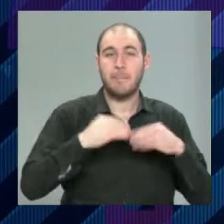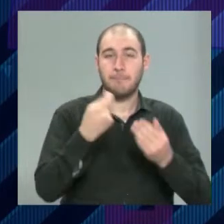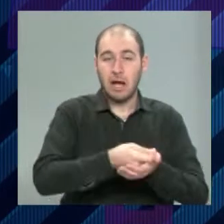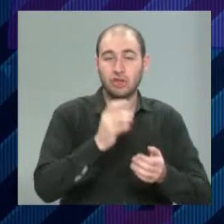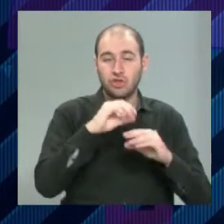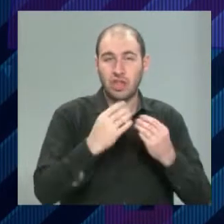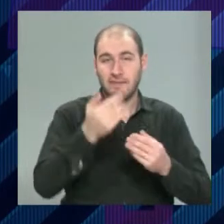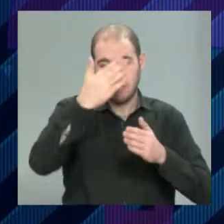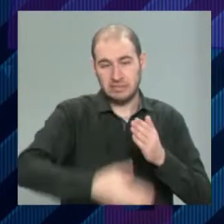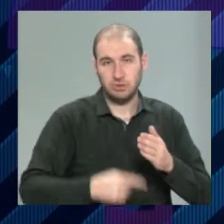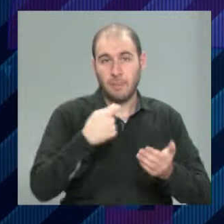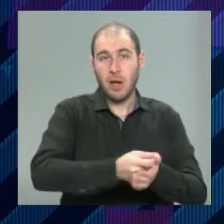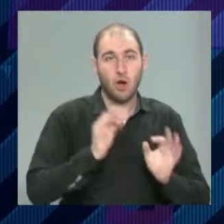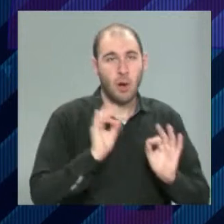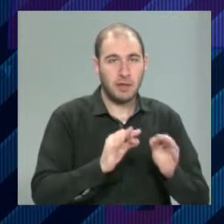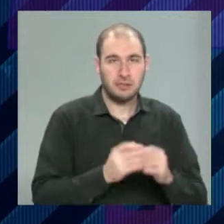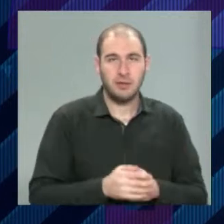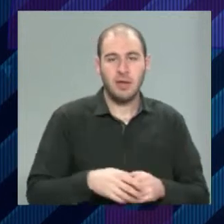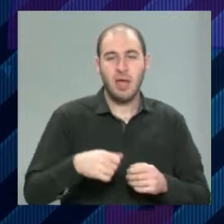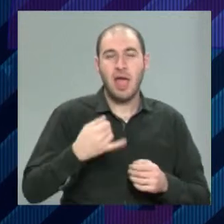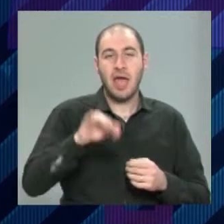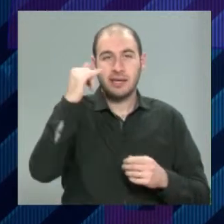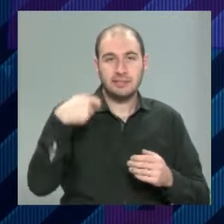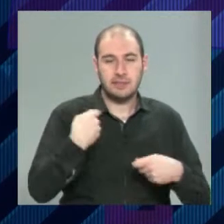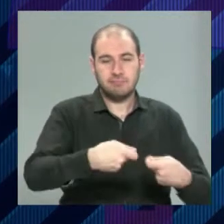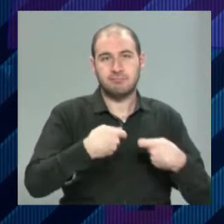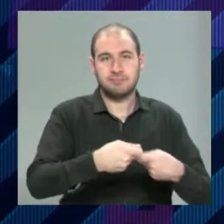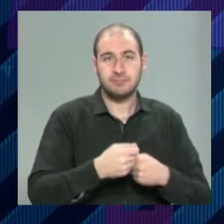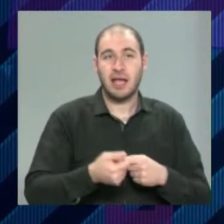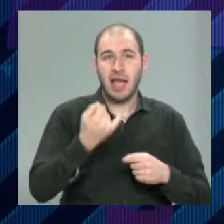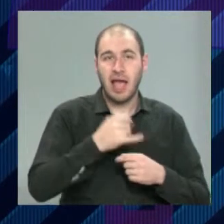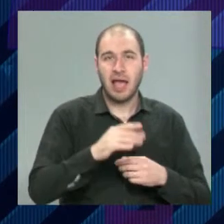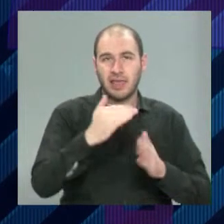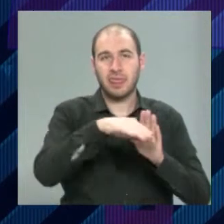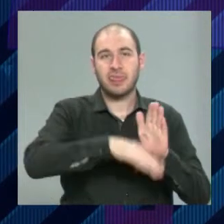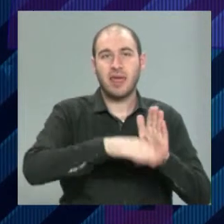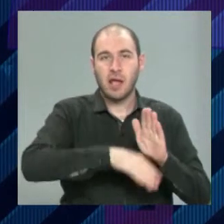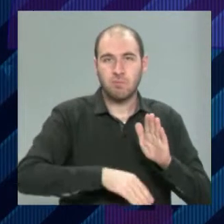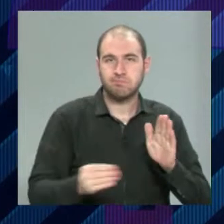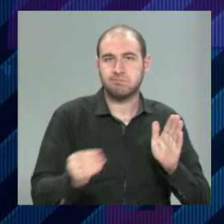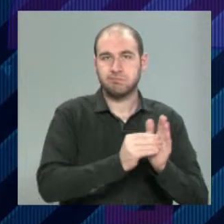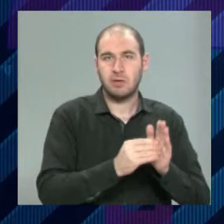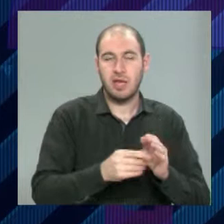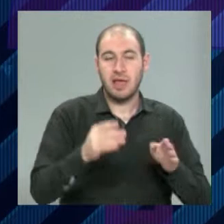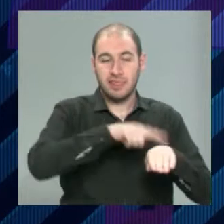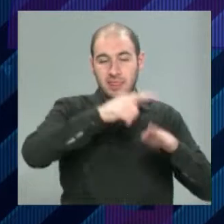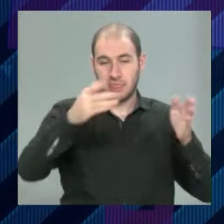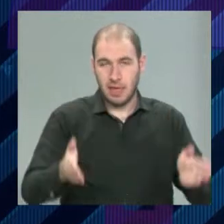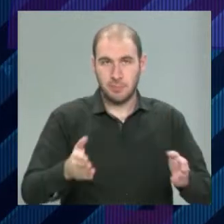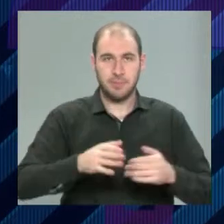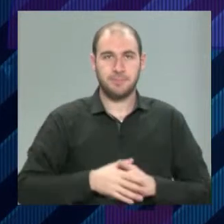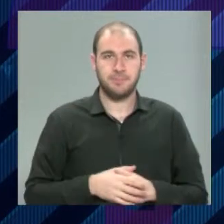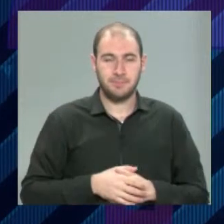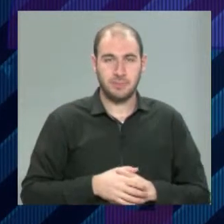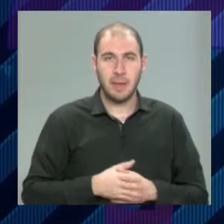y único al vencimiento y cuyo rendimiento o costo financiero surge de una tasa de descuento implícita para el periodo en